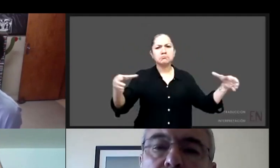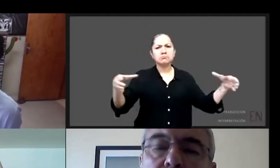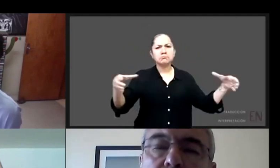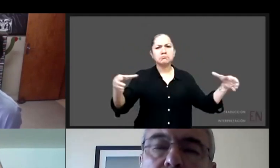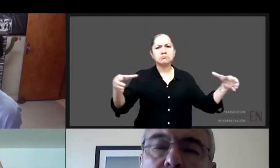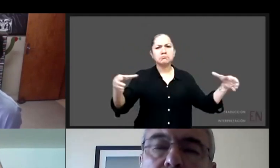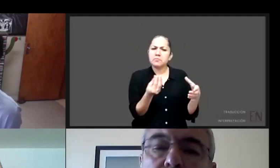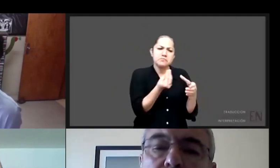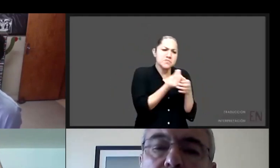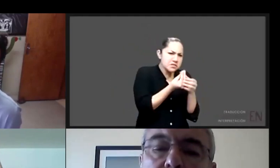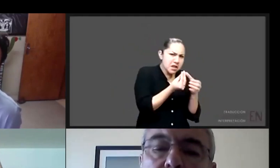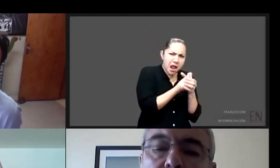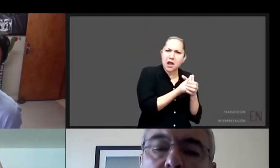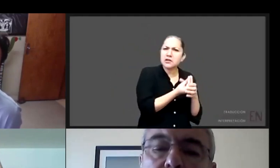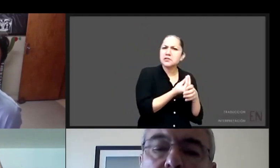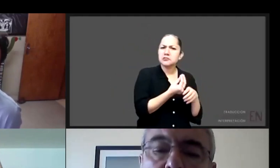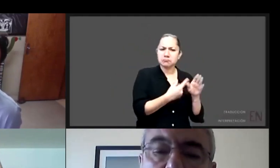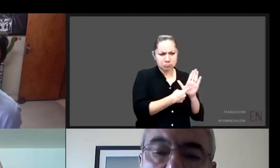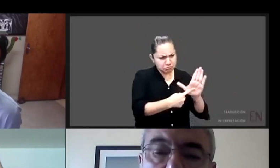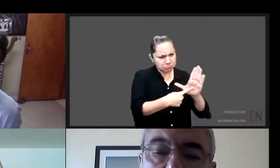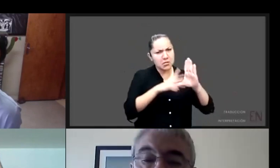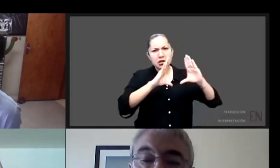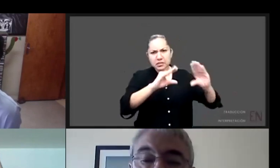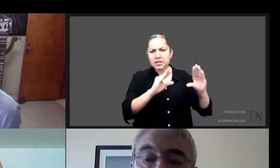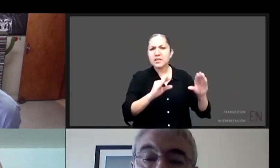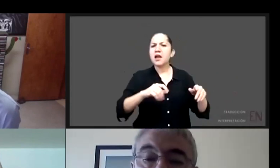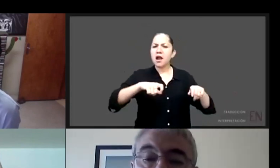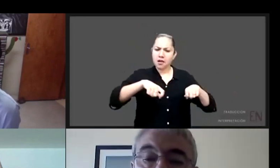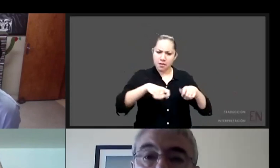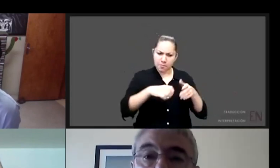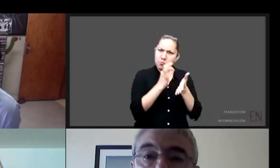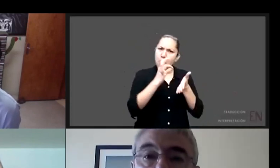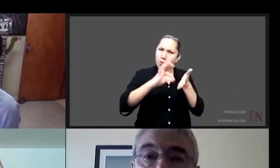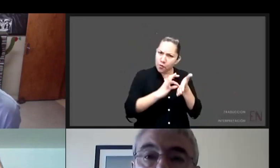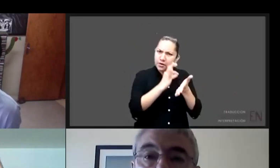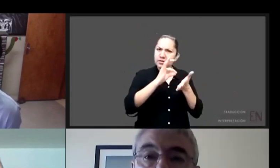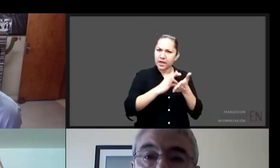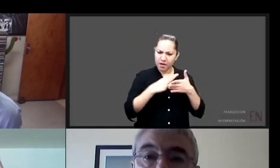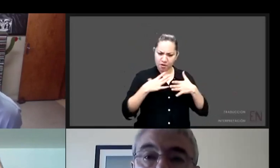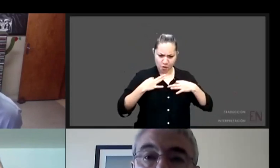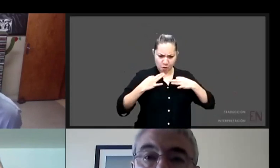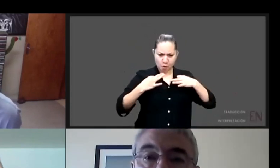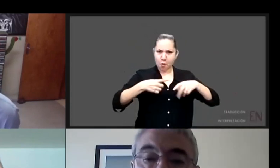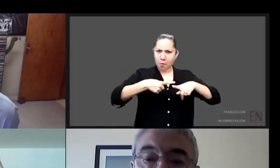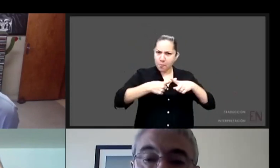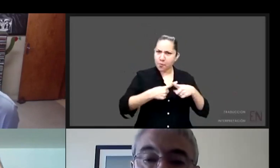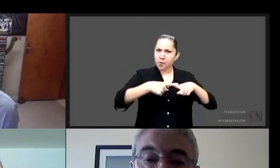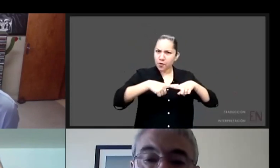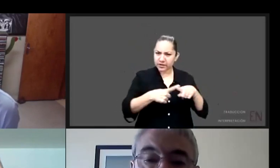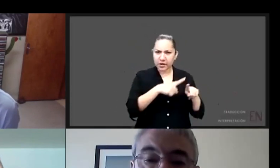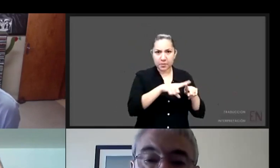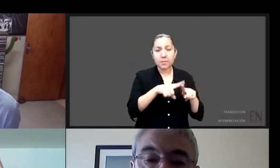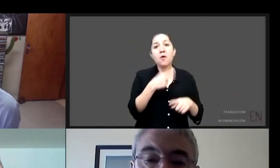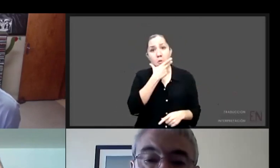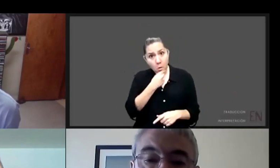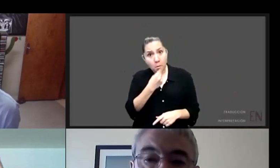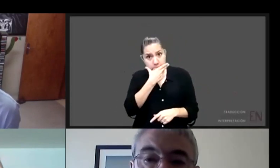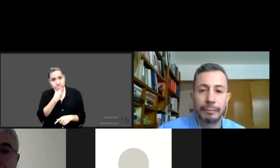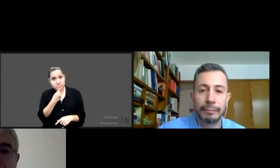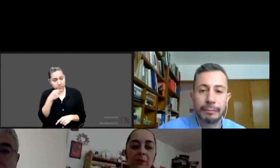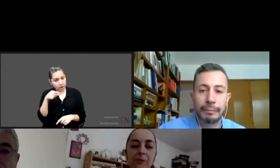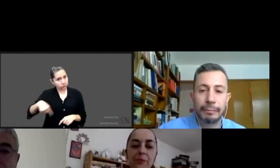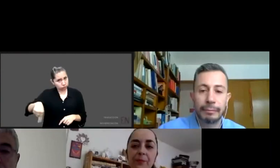talleres de bordado y de hilado que se hicieron fue por parte de niños, ¿no? De niños hombres, quiero decir. Y entonces se